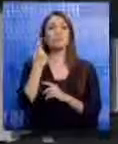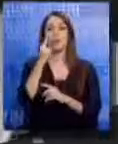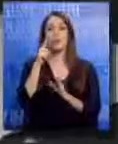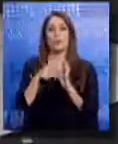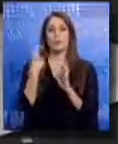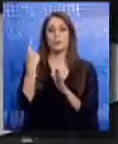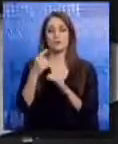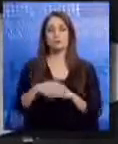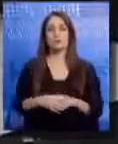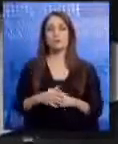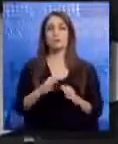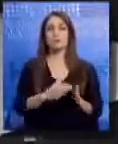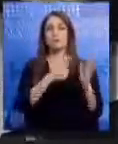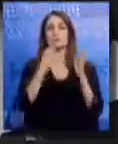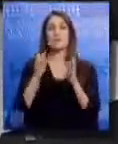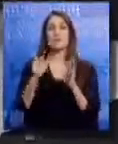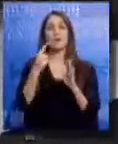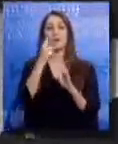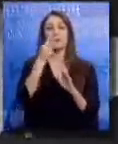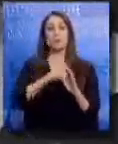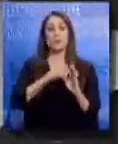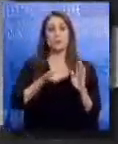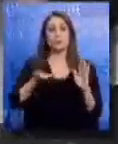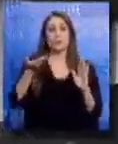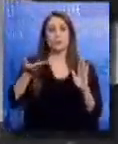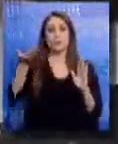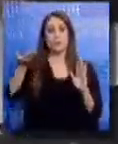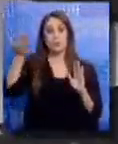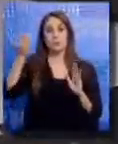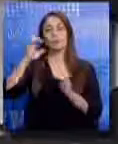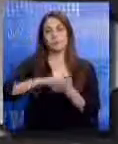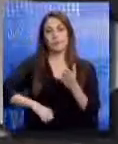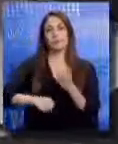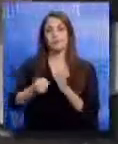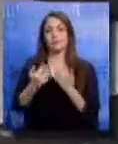Los días de aporte subirán si el salario es superior. Cristian Hidalgo, TC Televisión.